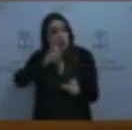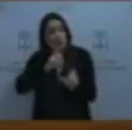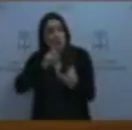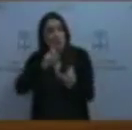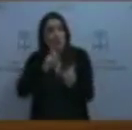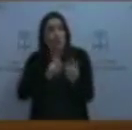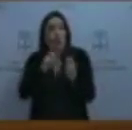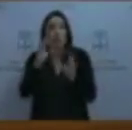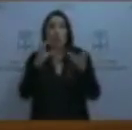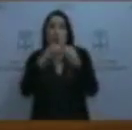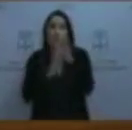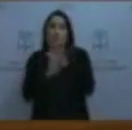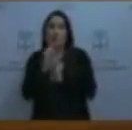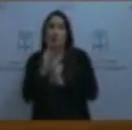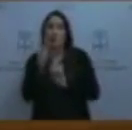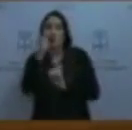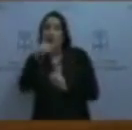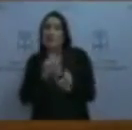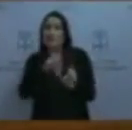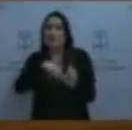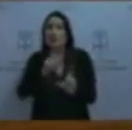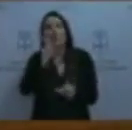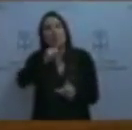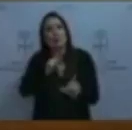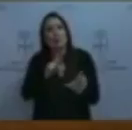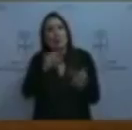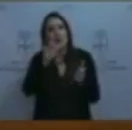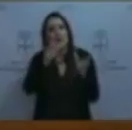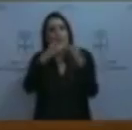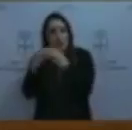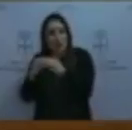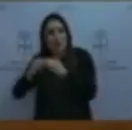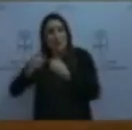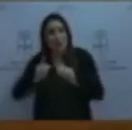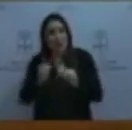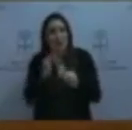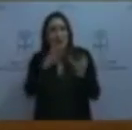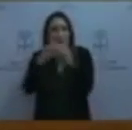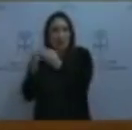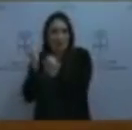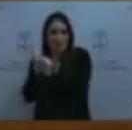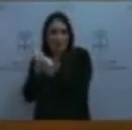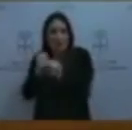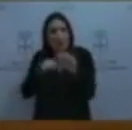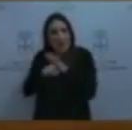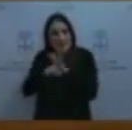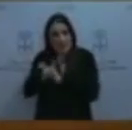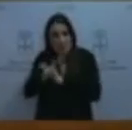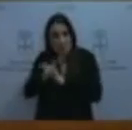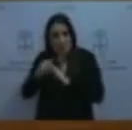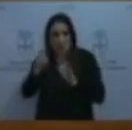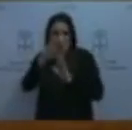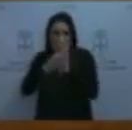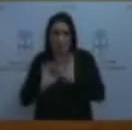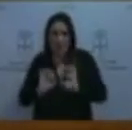de desarrollo rural y en reuniones mantenidas con los gerentes y con sus equipos de trabajo que gestionan este programa que dota de